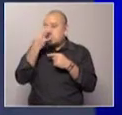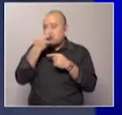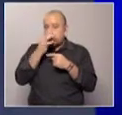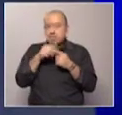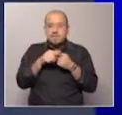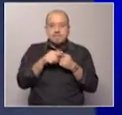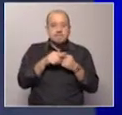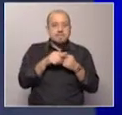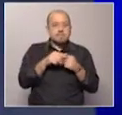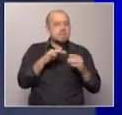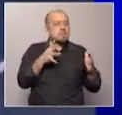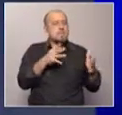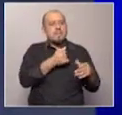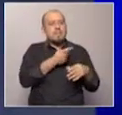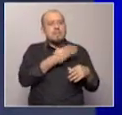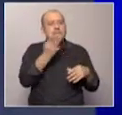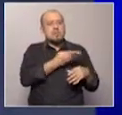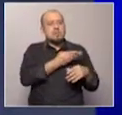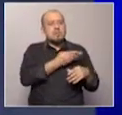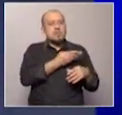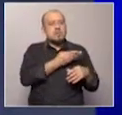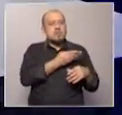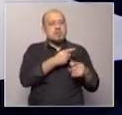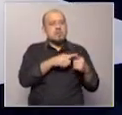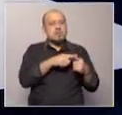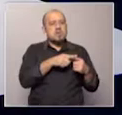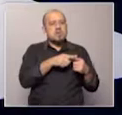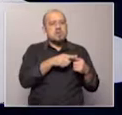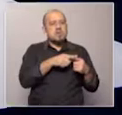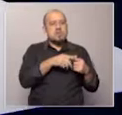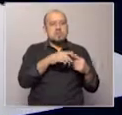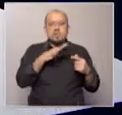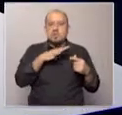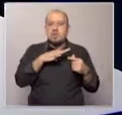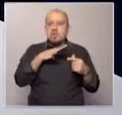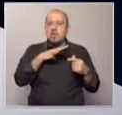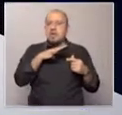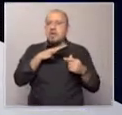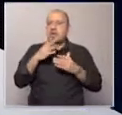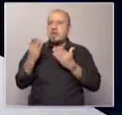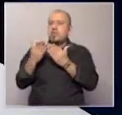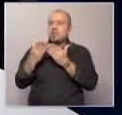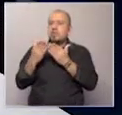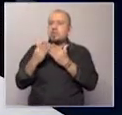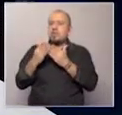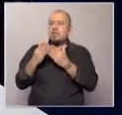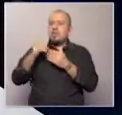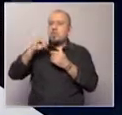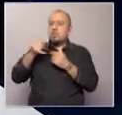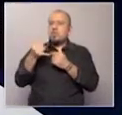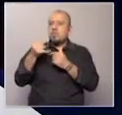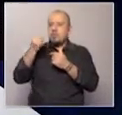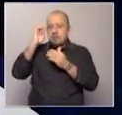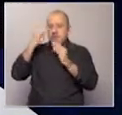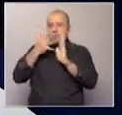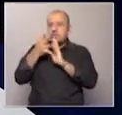proporción digamos que de consumo problemático y bueno estudio de la junta nacional de drogas que muestran que más de la